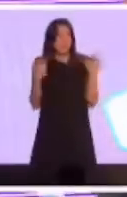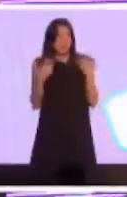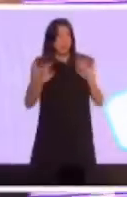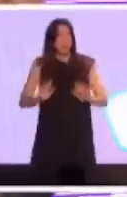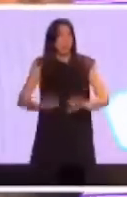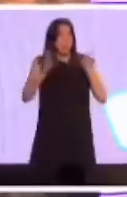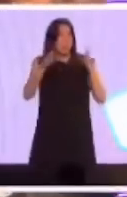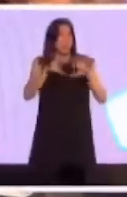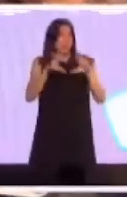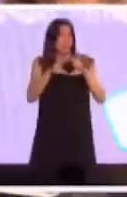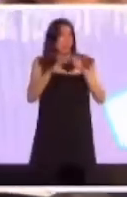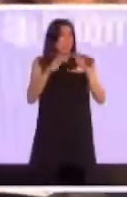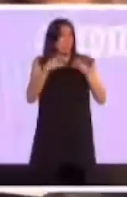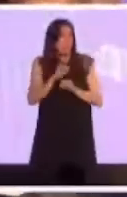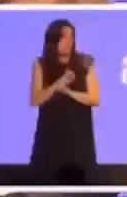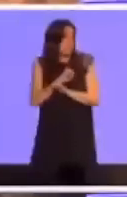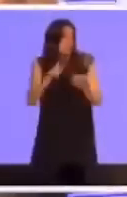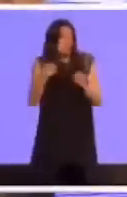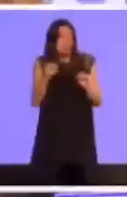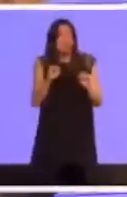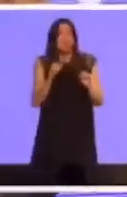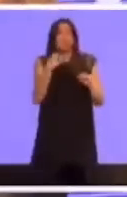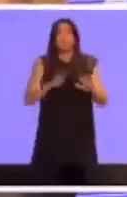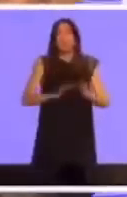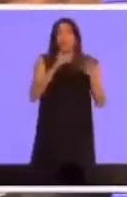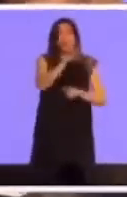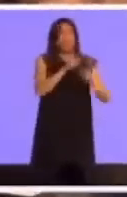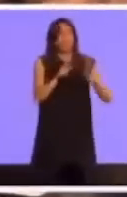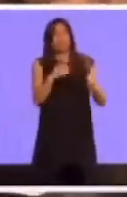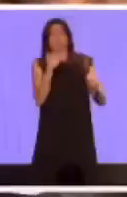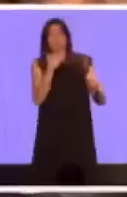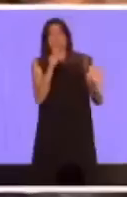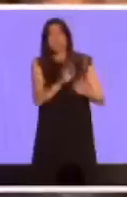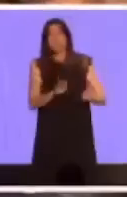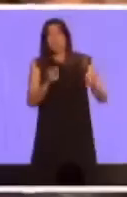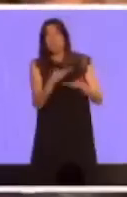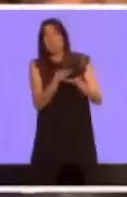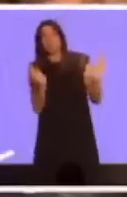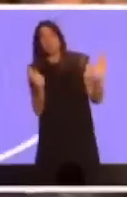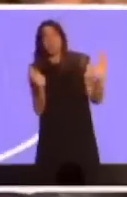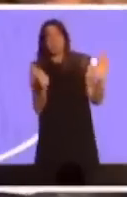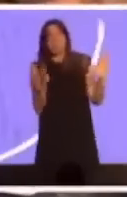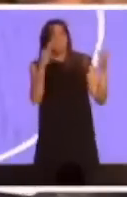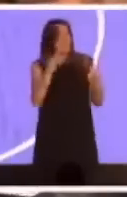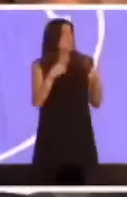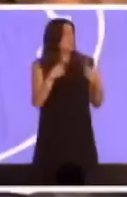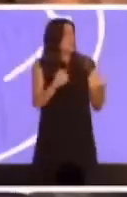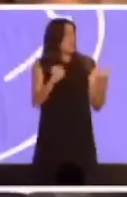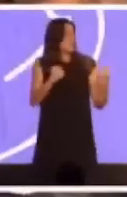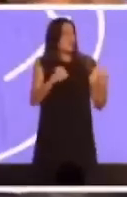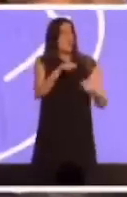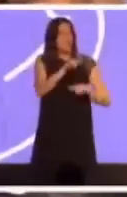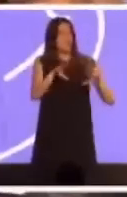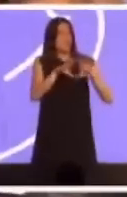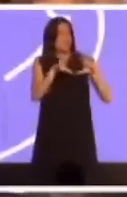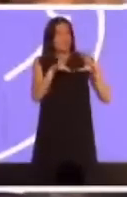esa huelga feminista en la que por cierto casi nadie confiaba casi nadie confía nunca en la fuerza de las feministas hasta que nos ven